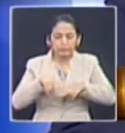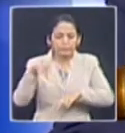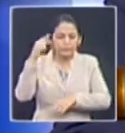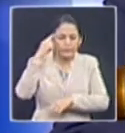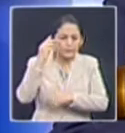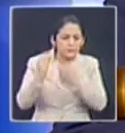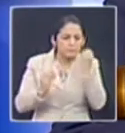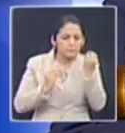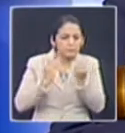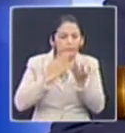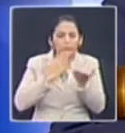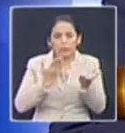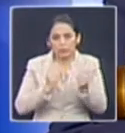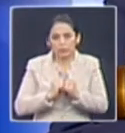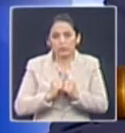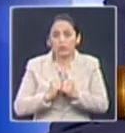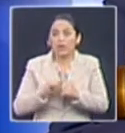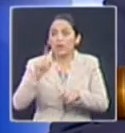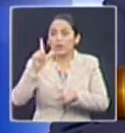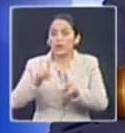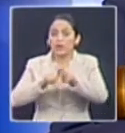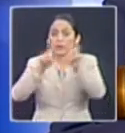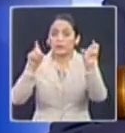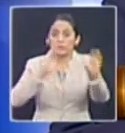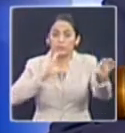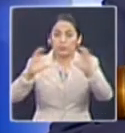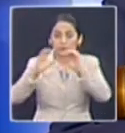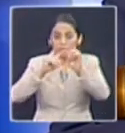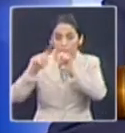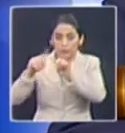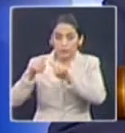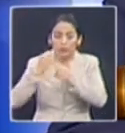medios de comunicación en un 50% su,